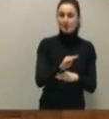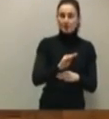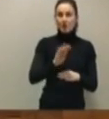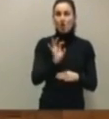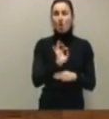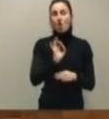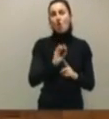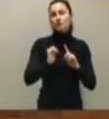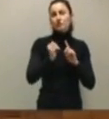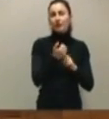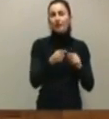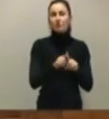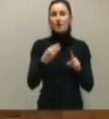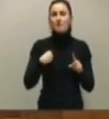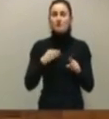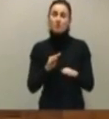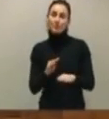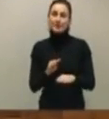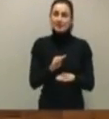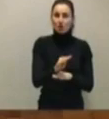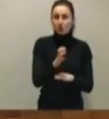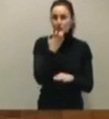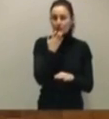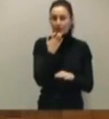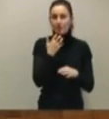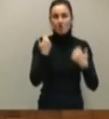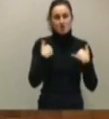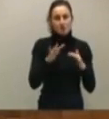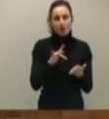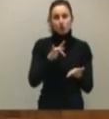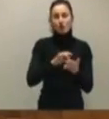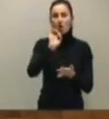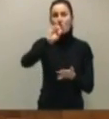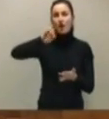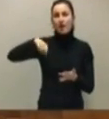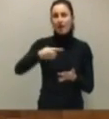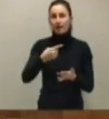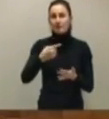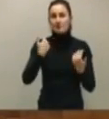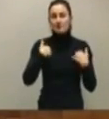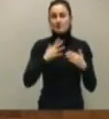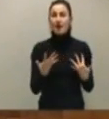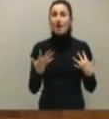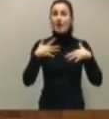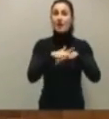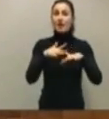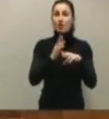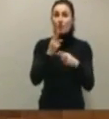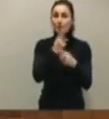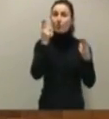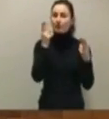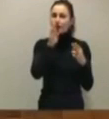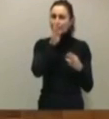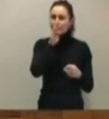prestaciones o consiguiendo, por ejemplo, que determinadas prestaciones que vienen desarrollando ONGs pasen a integrar la red